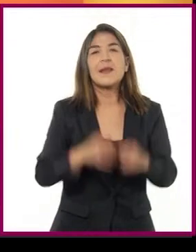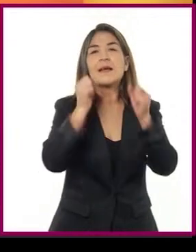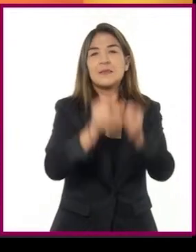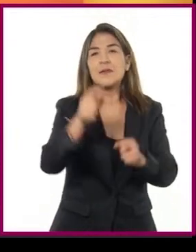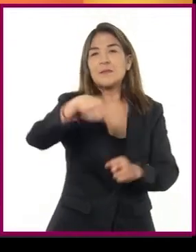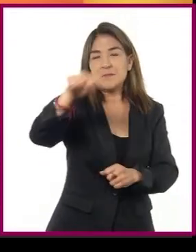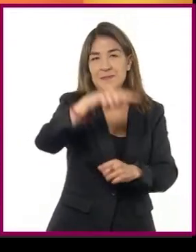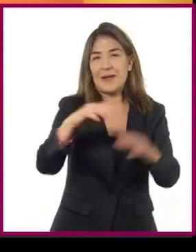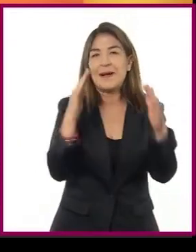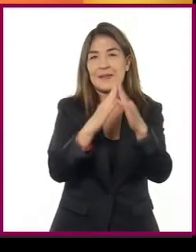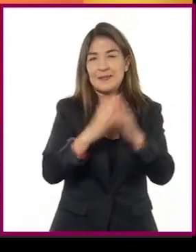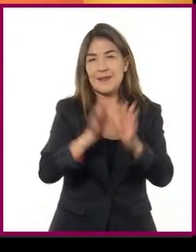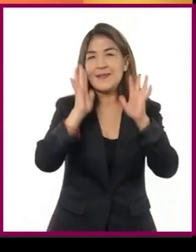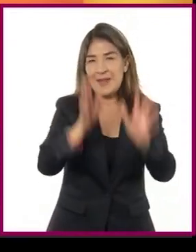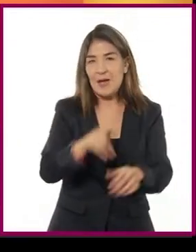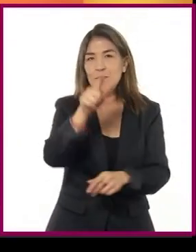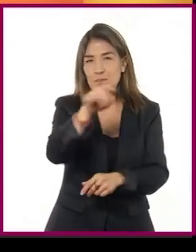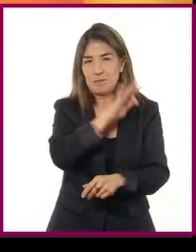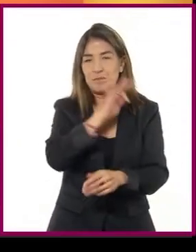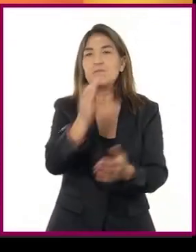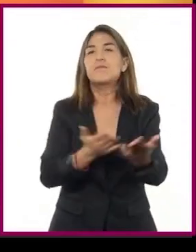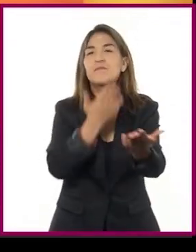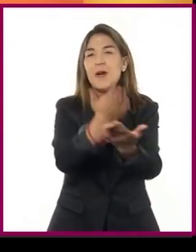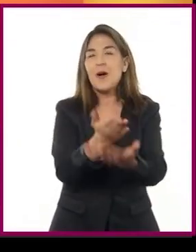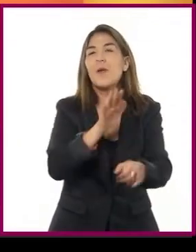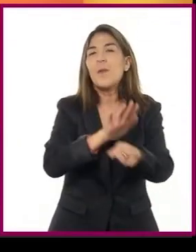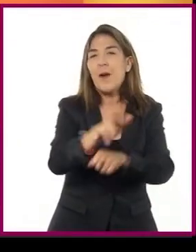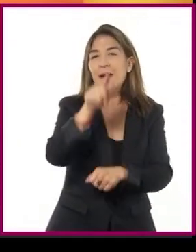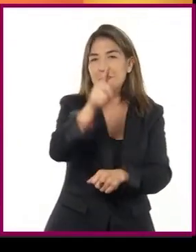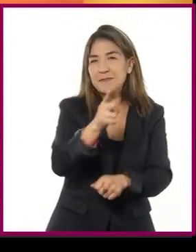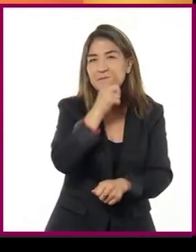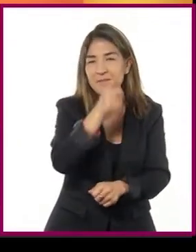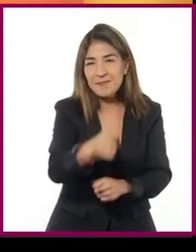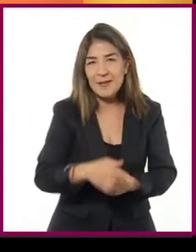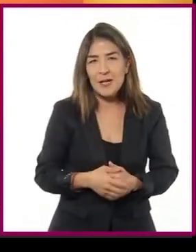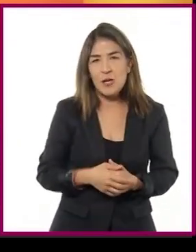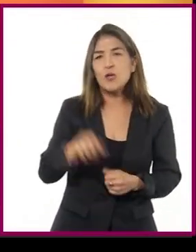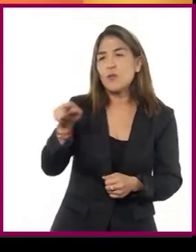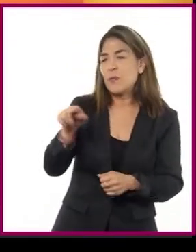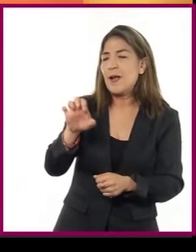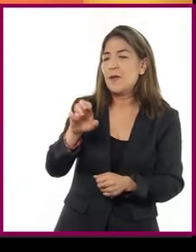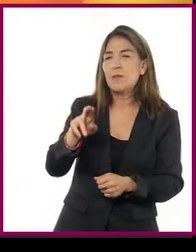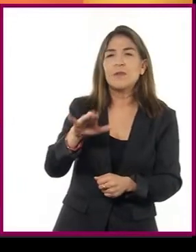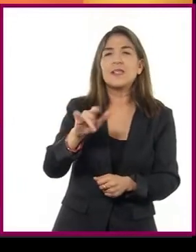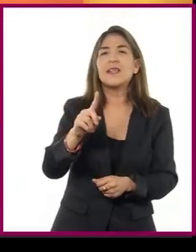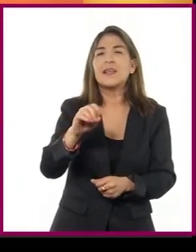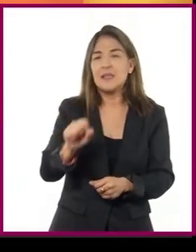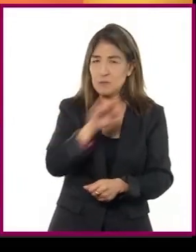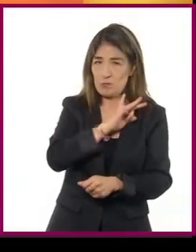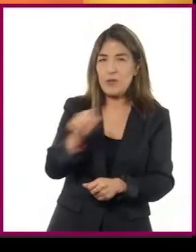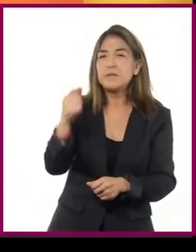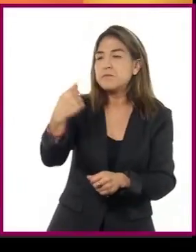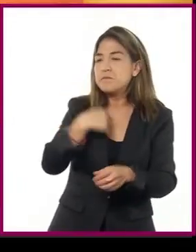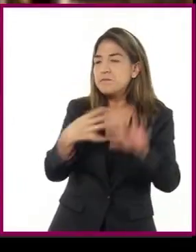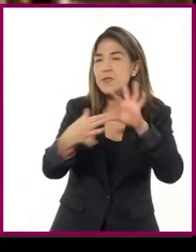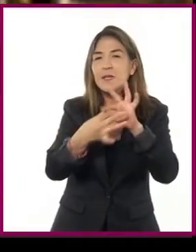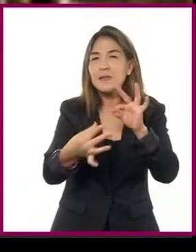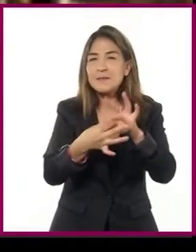los estudiantes tienen alguna propuesta. ¿Nos podrías explicar tu solución al problema, Euclides?